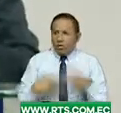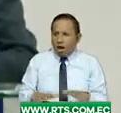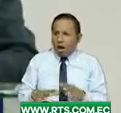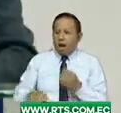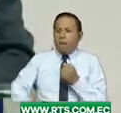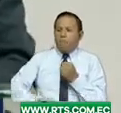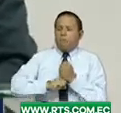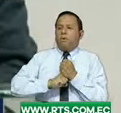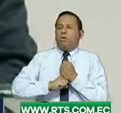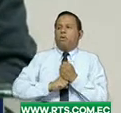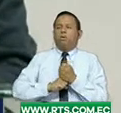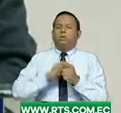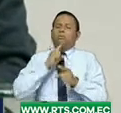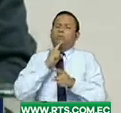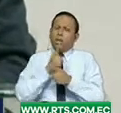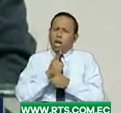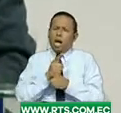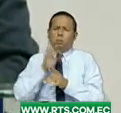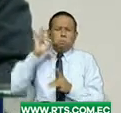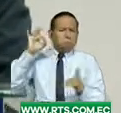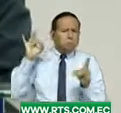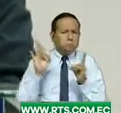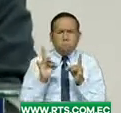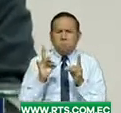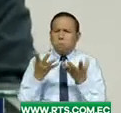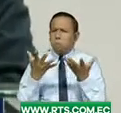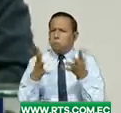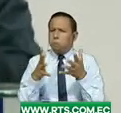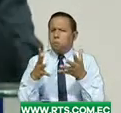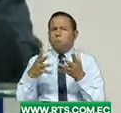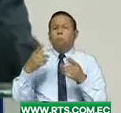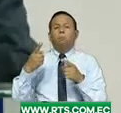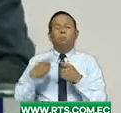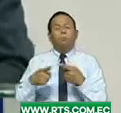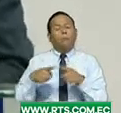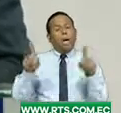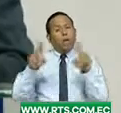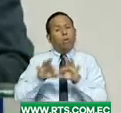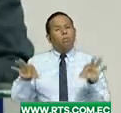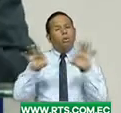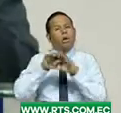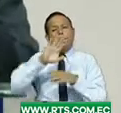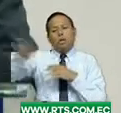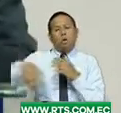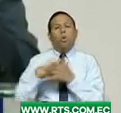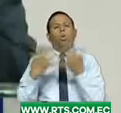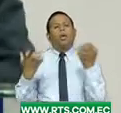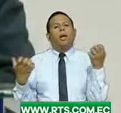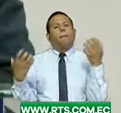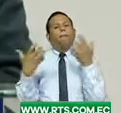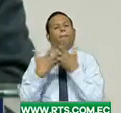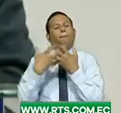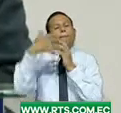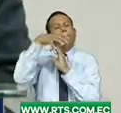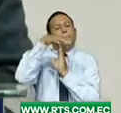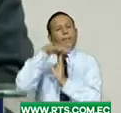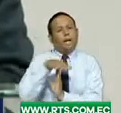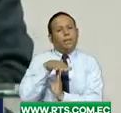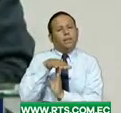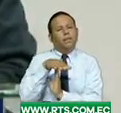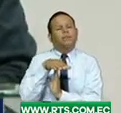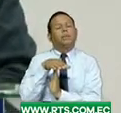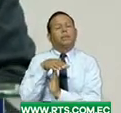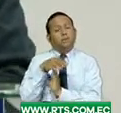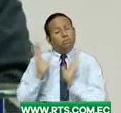perfectos, muestran un camino hacia la justicia social y la paz, quizás el